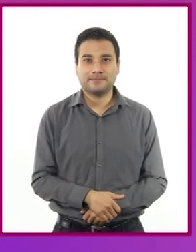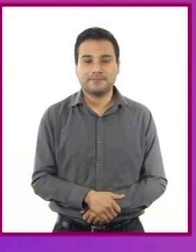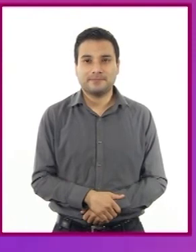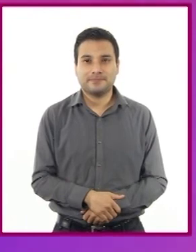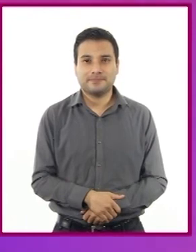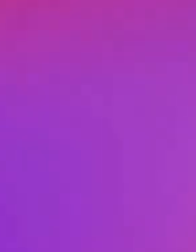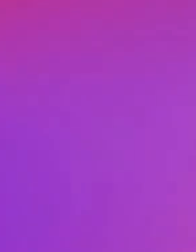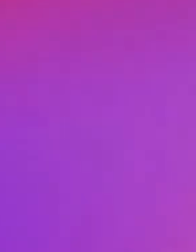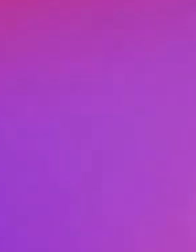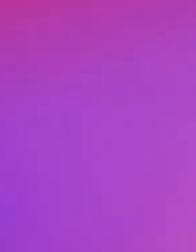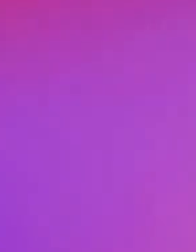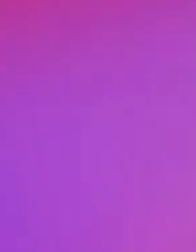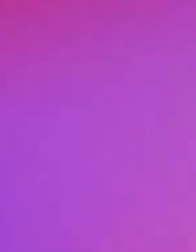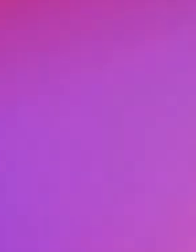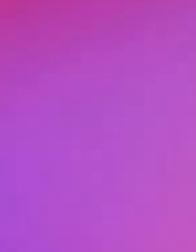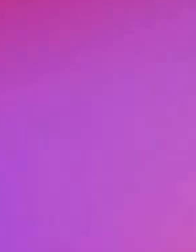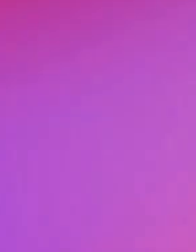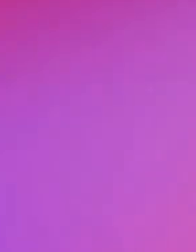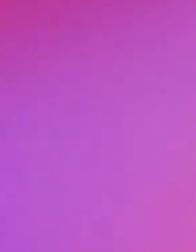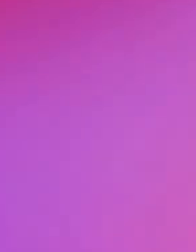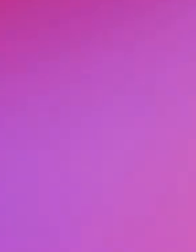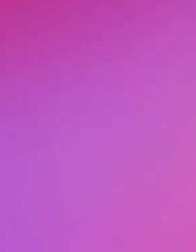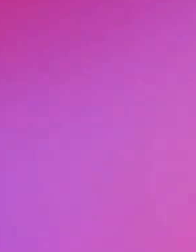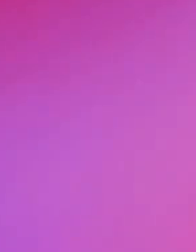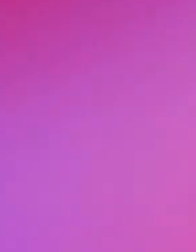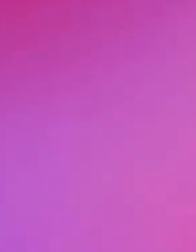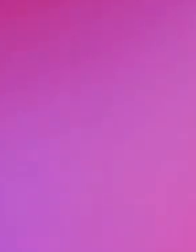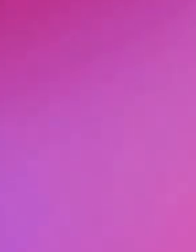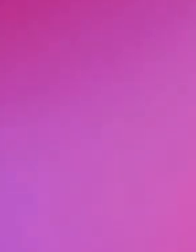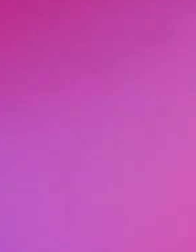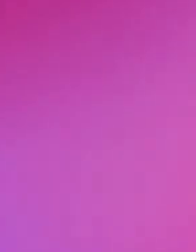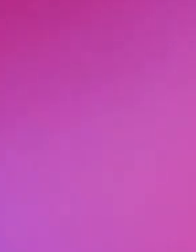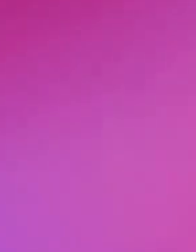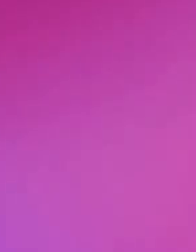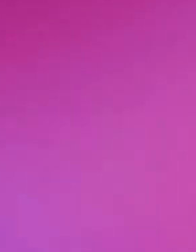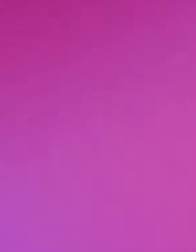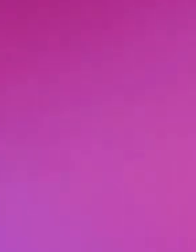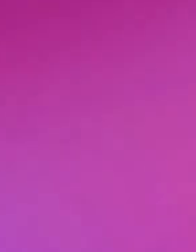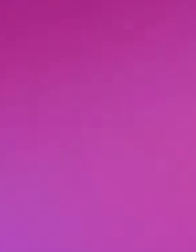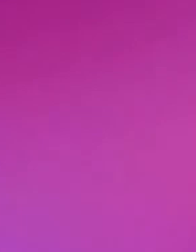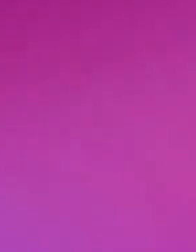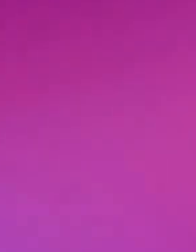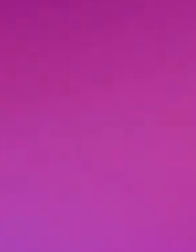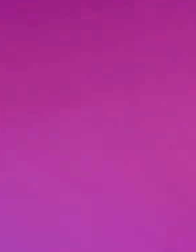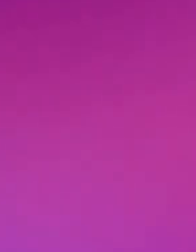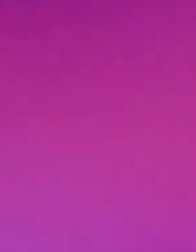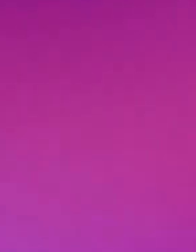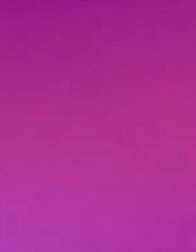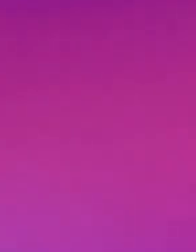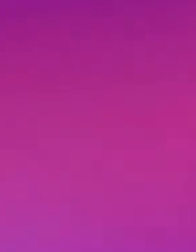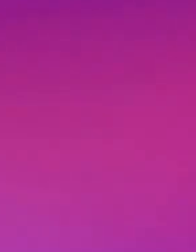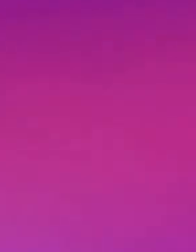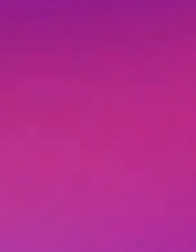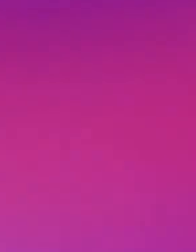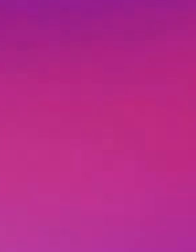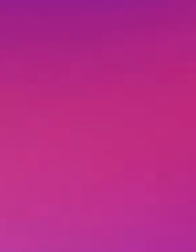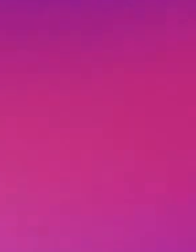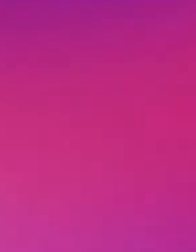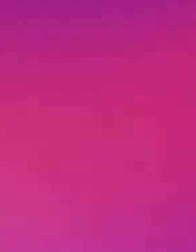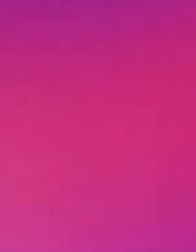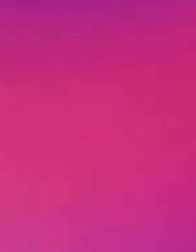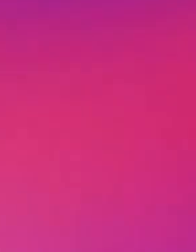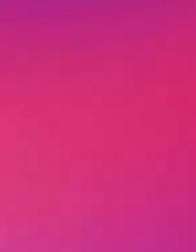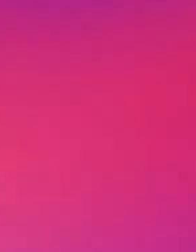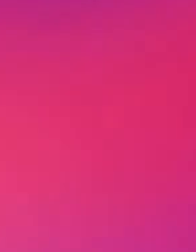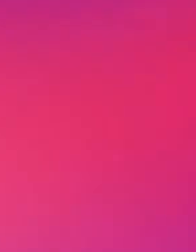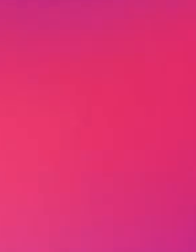Si tienes dudas o necesitas ayuda, llama al Centro de Apoyo Pedagógico a Distancia. El número de teléfono para secundaria